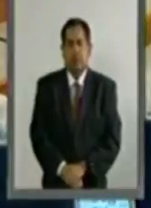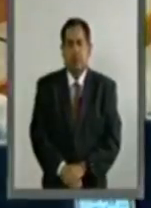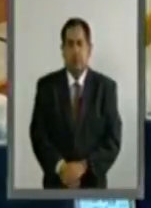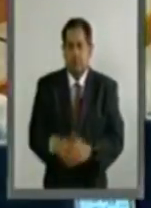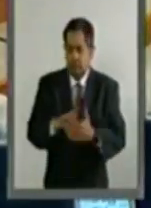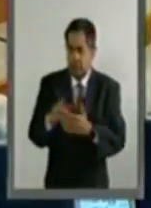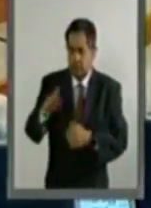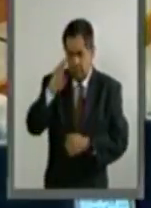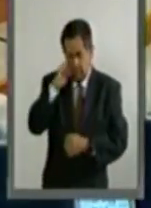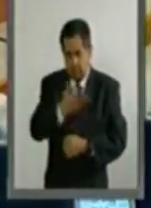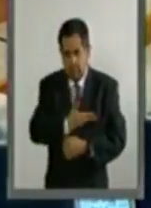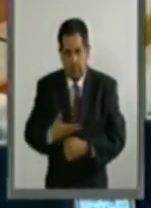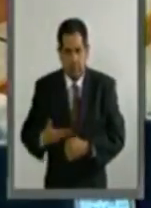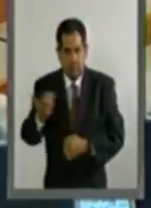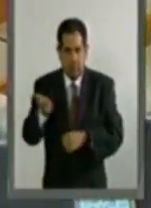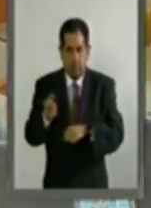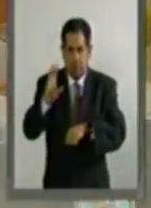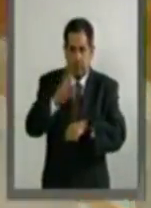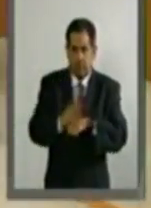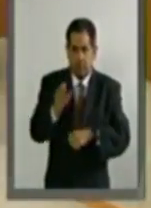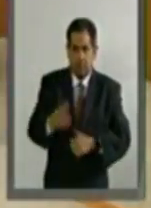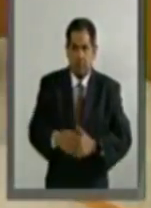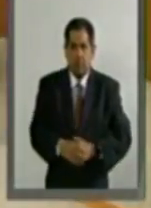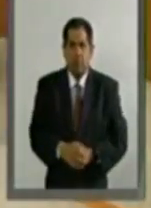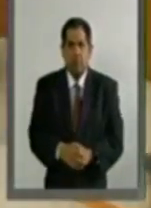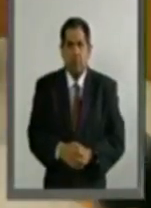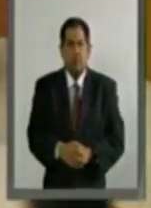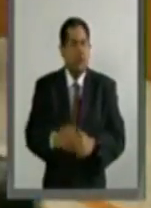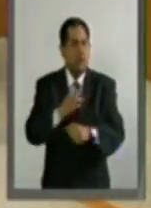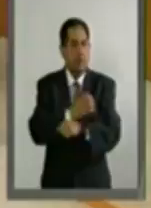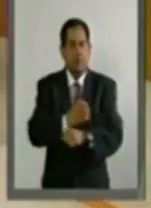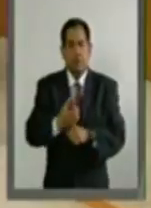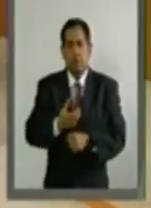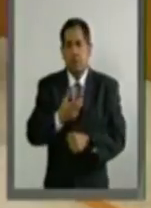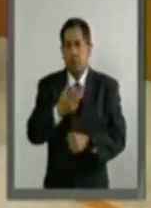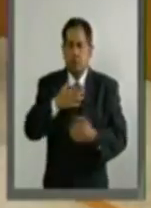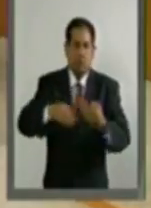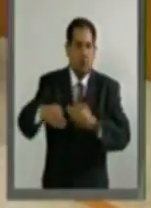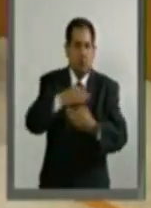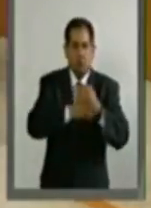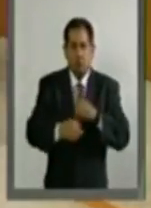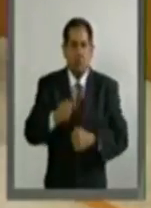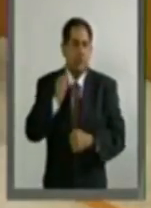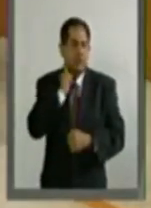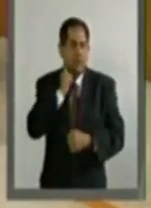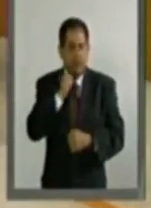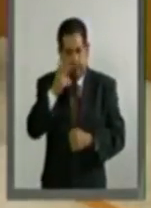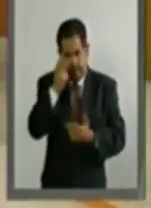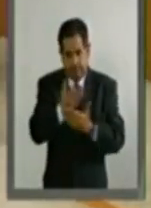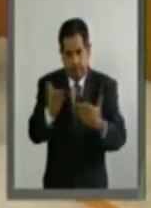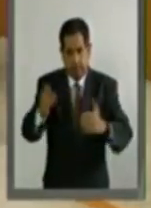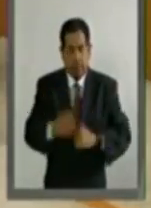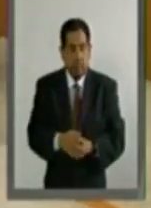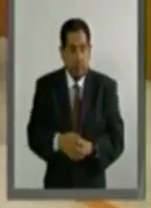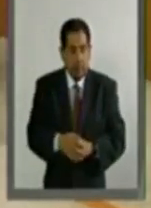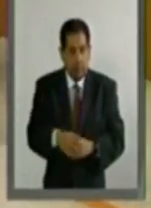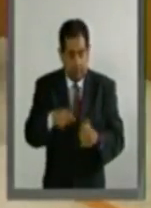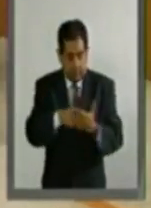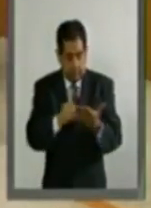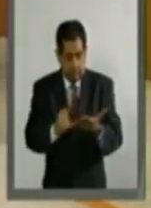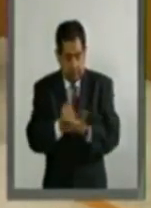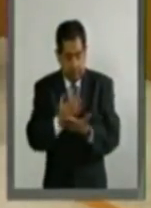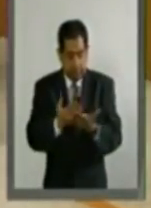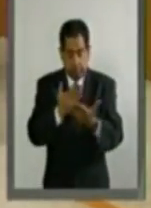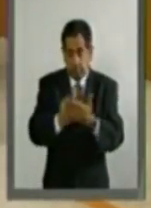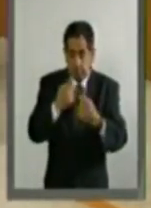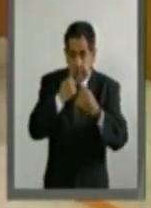Gracias, señor presidente. Con su permiso, compañeras y compañeros del Senado, el dictamen que hoy